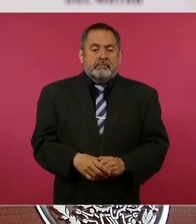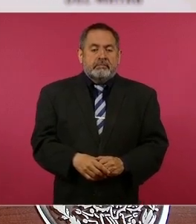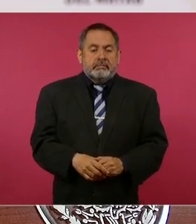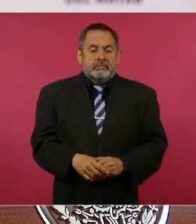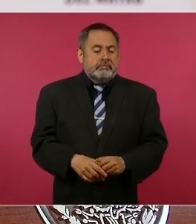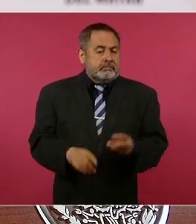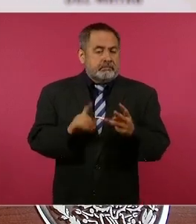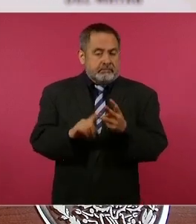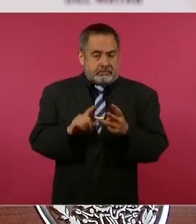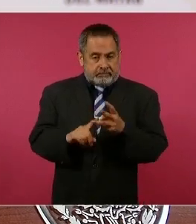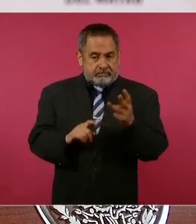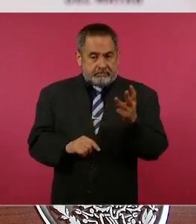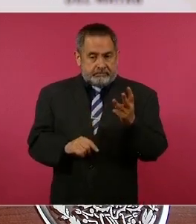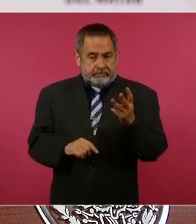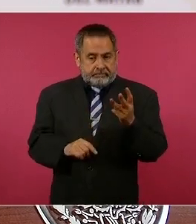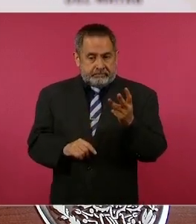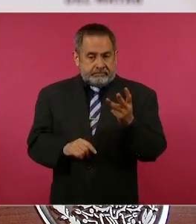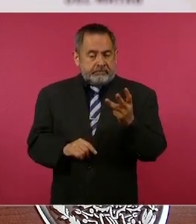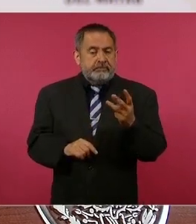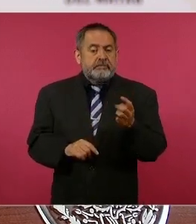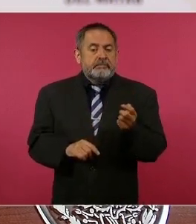Y la tercera,